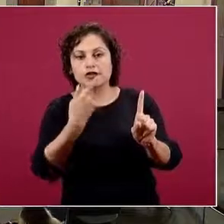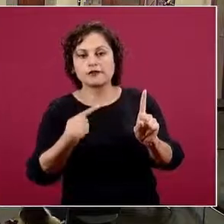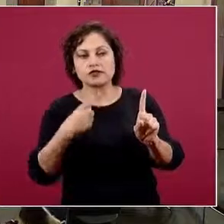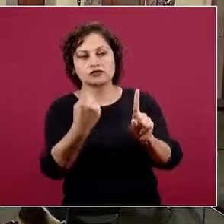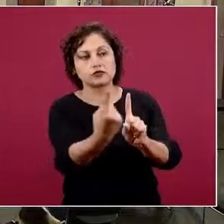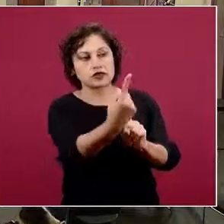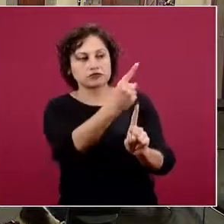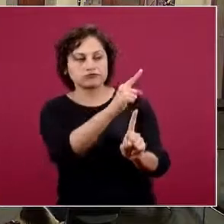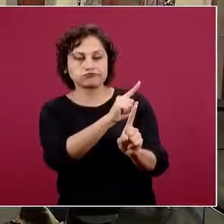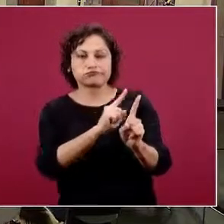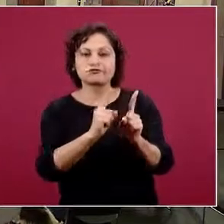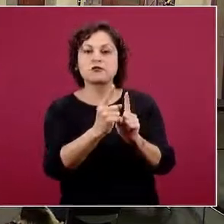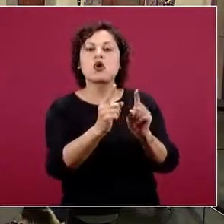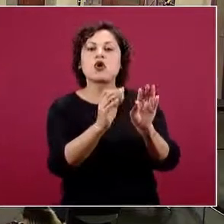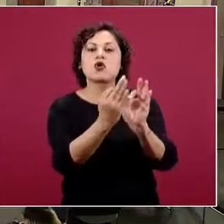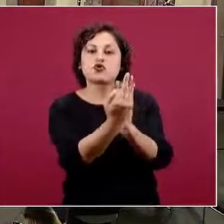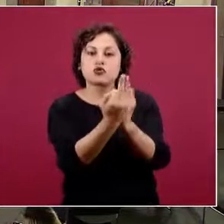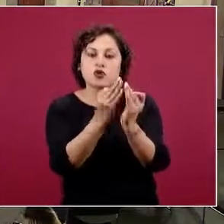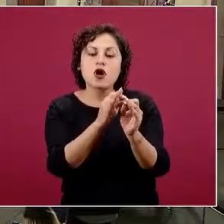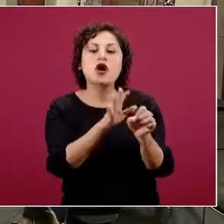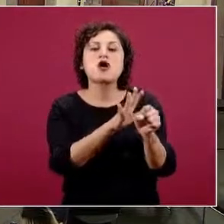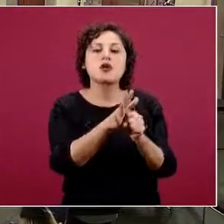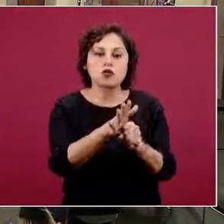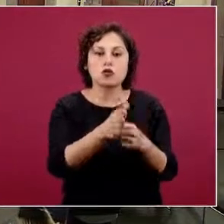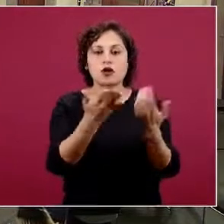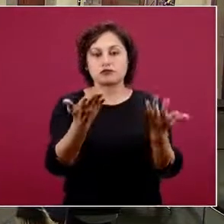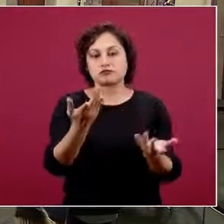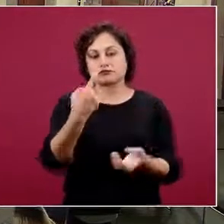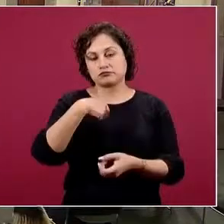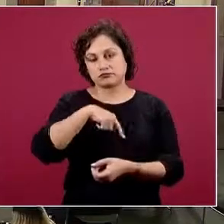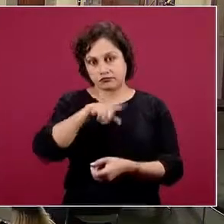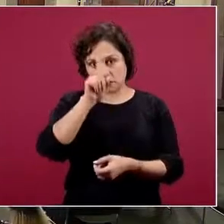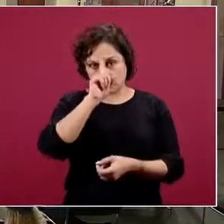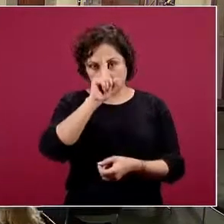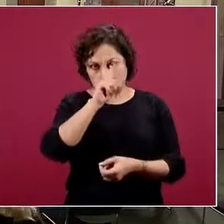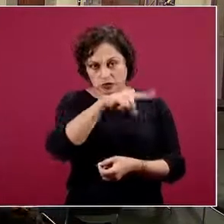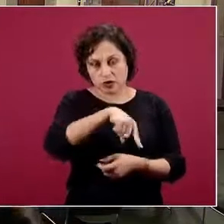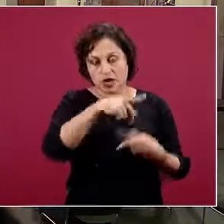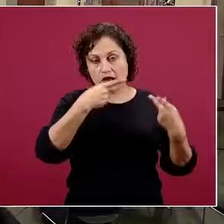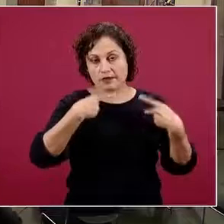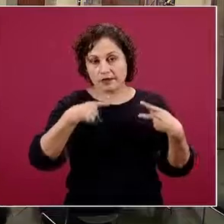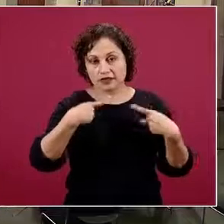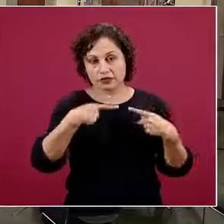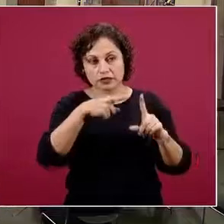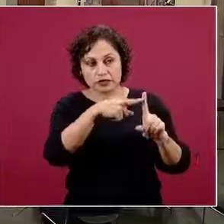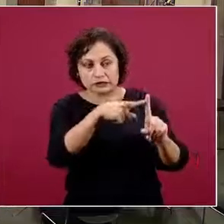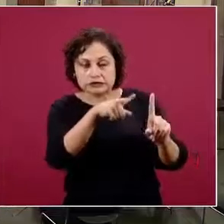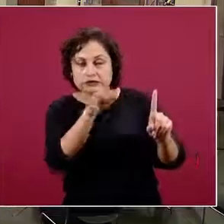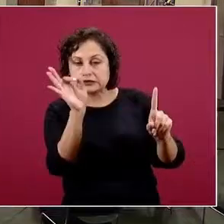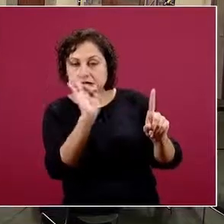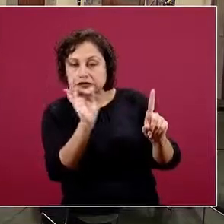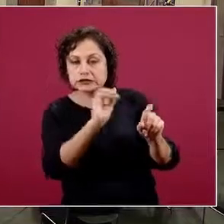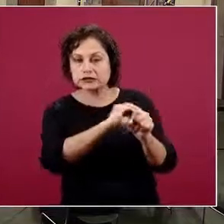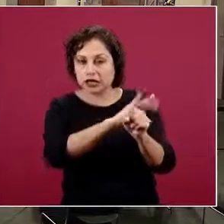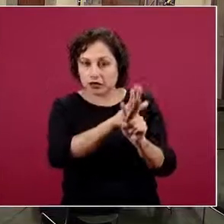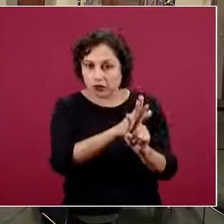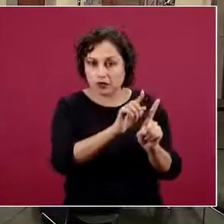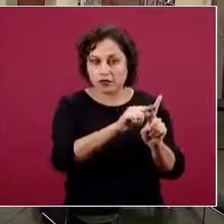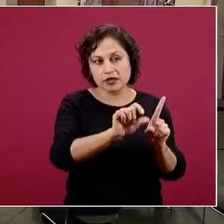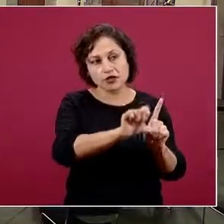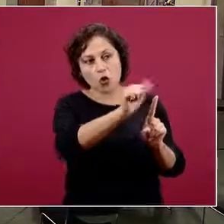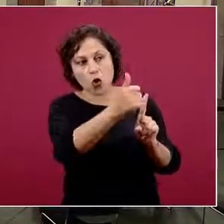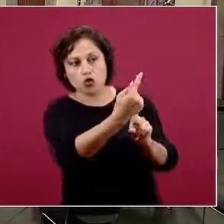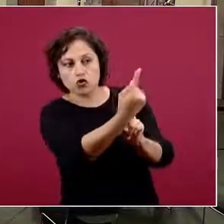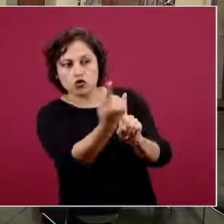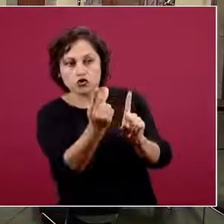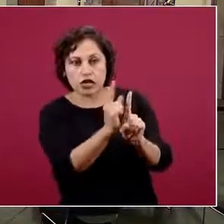La recomendación que se le hace a todas las personas que son contactos de un caso confirmado sospechoso de COVID es el mismo que también para